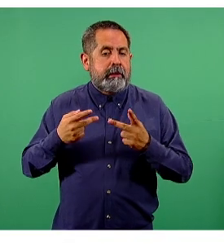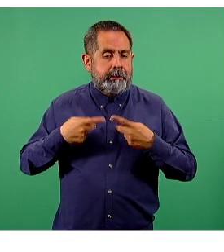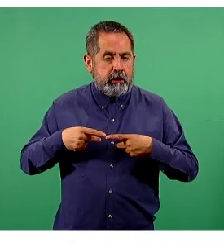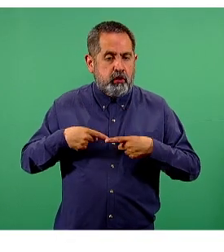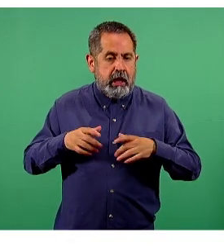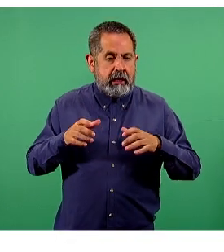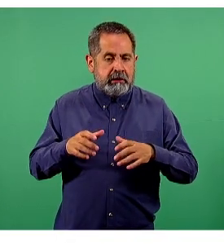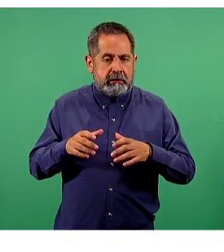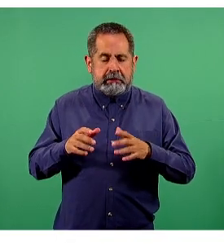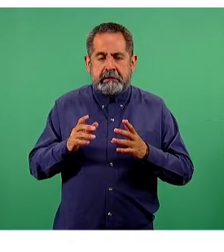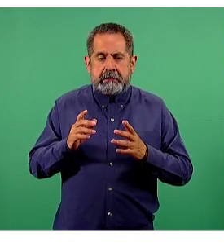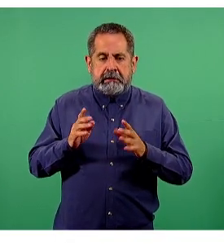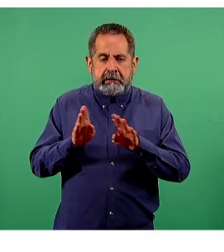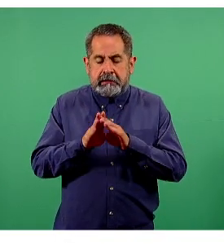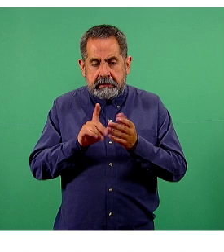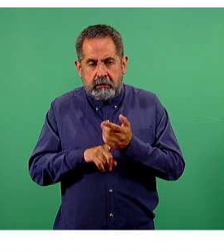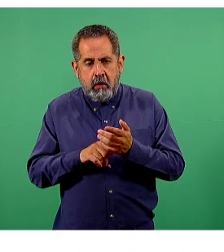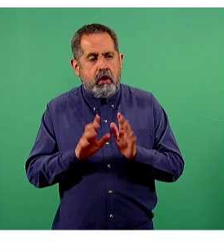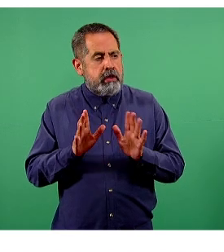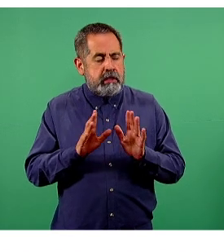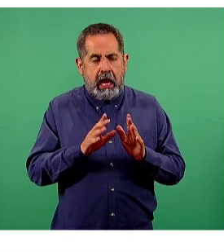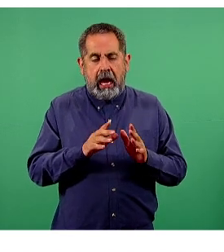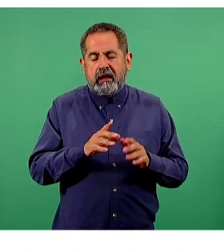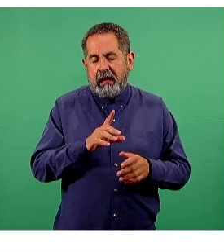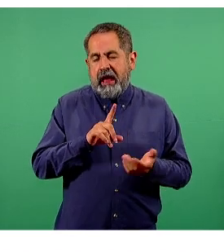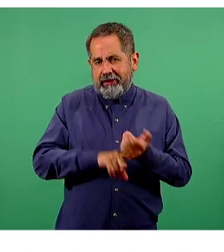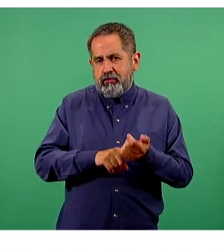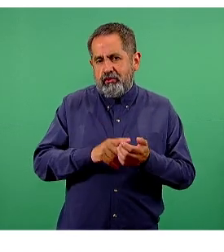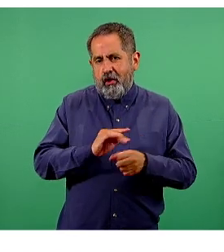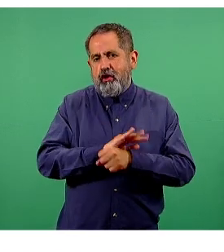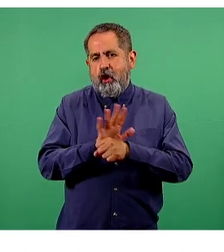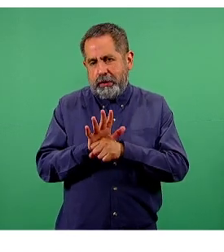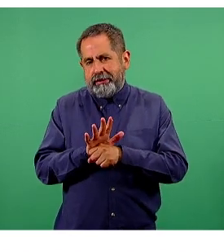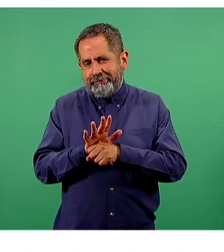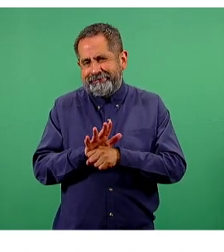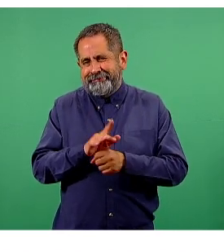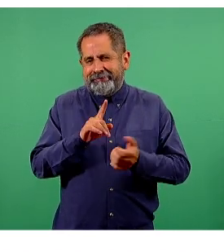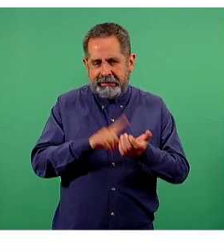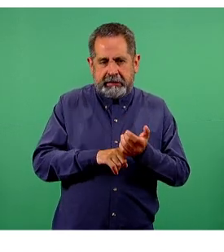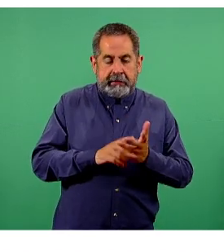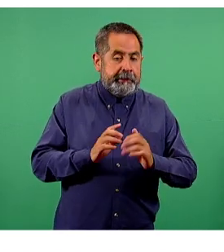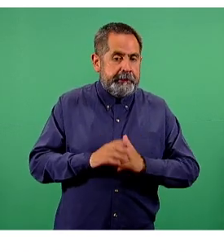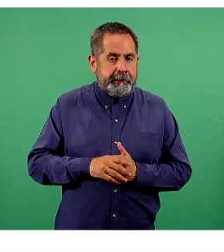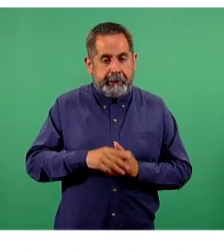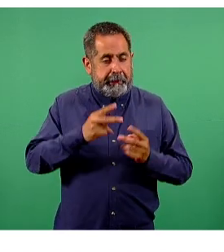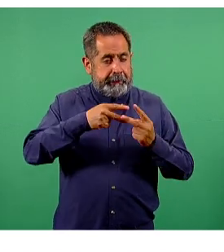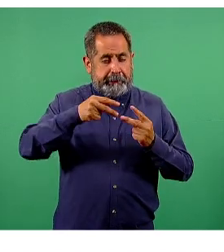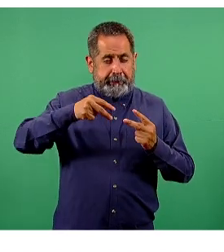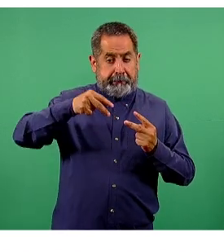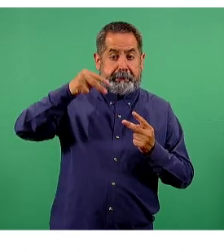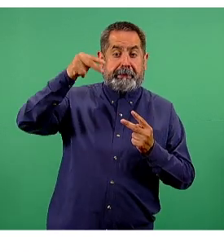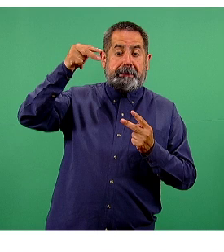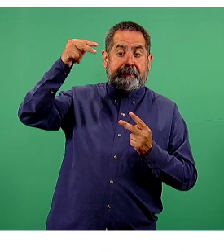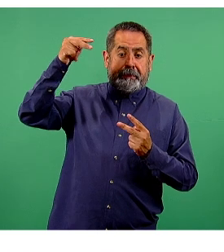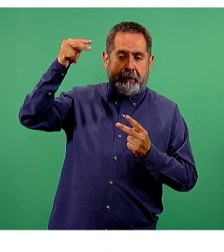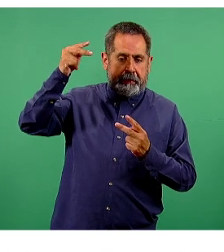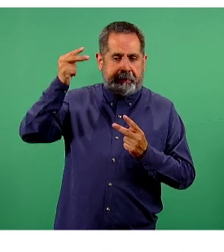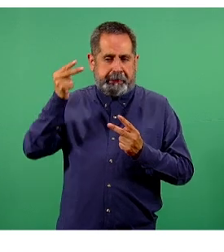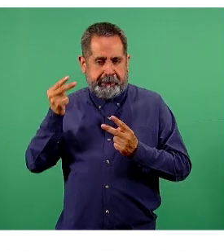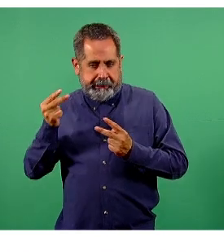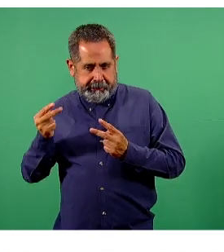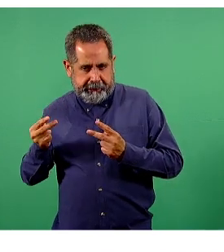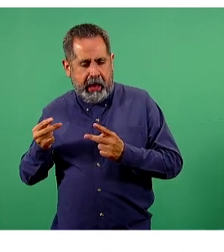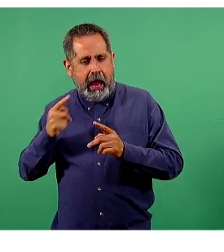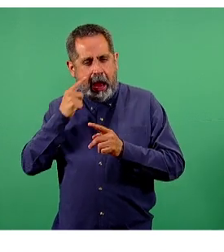hasta el momento han sido clasificadas como casos ya estimados de COVID-19. Esta curva precisamente lo que nos permite es ver el